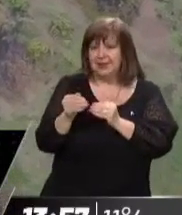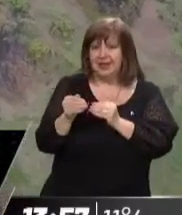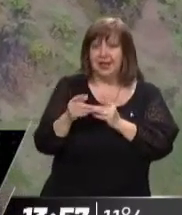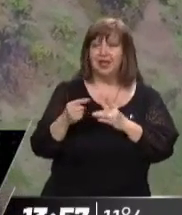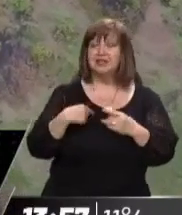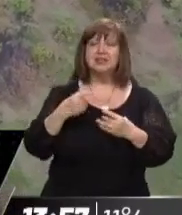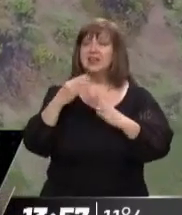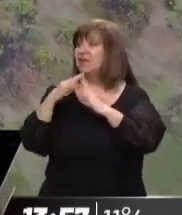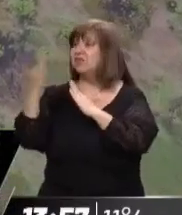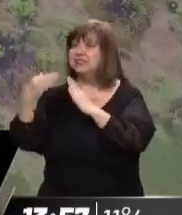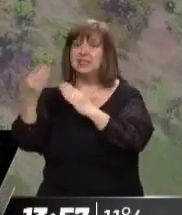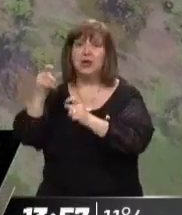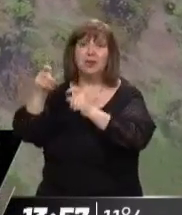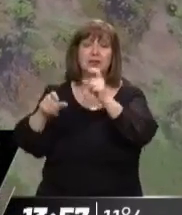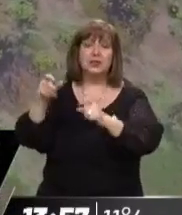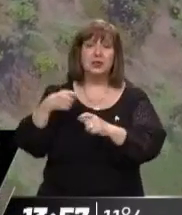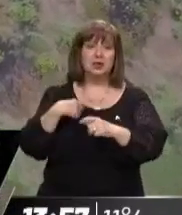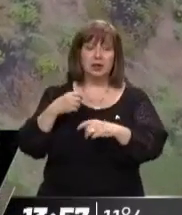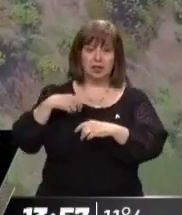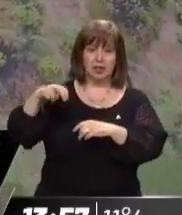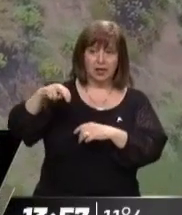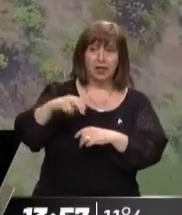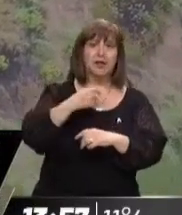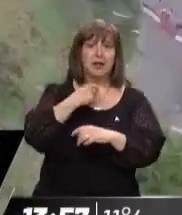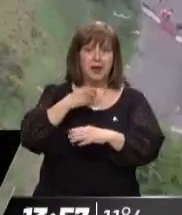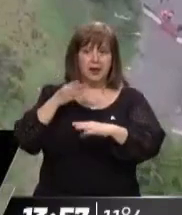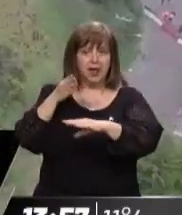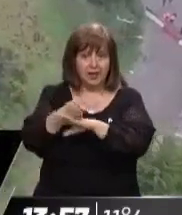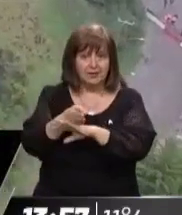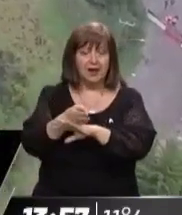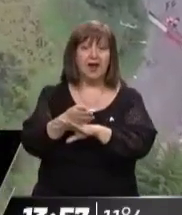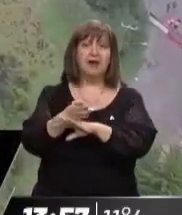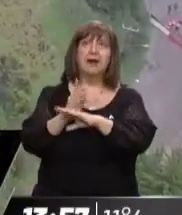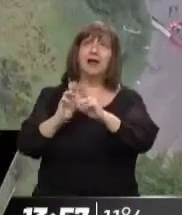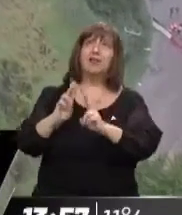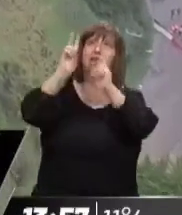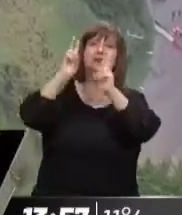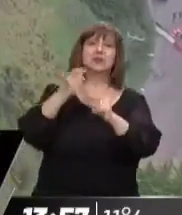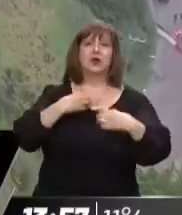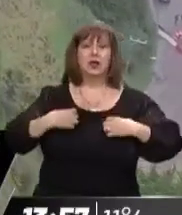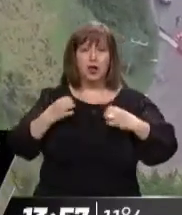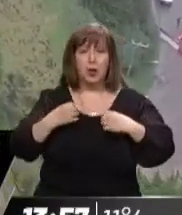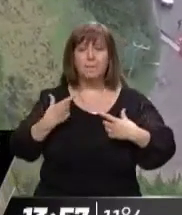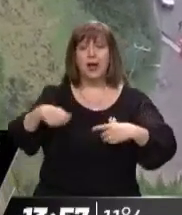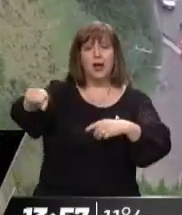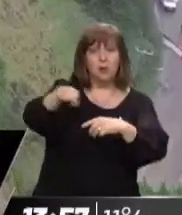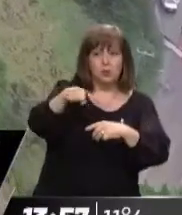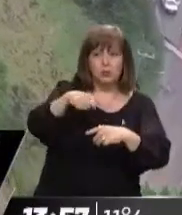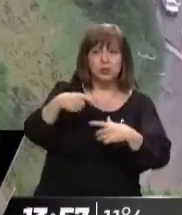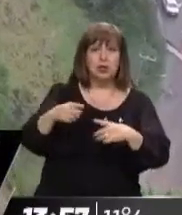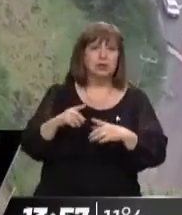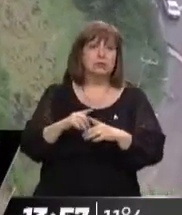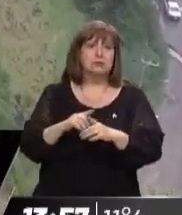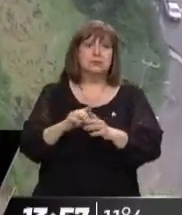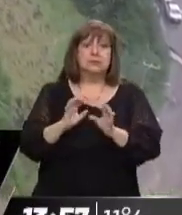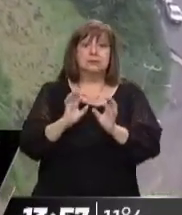ahí los vecinos que bueno llegaban y querían entrar a a recuperar algunas cosas imagínense con esa con esa cantidad de